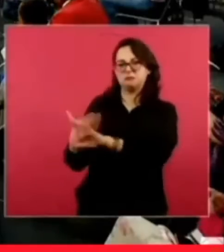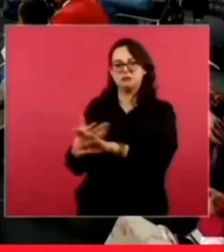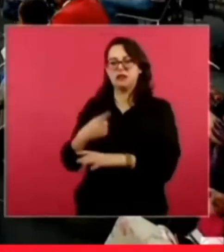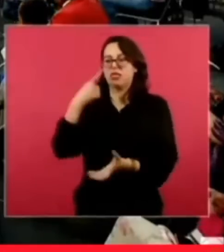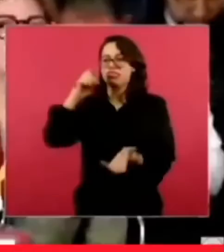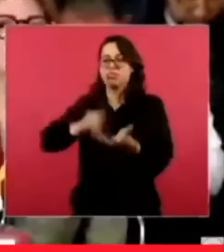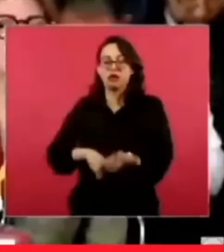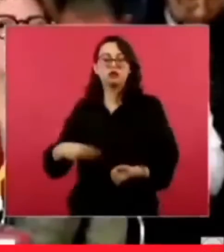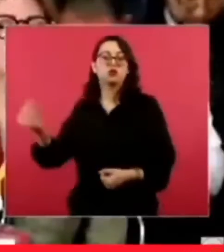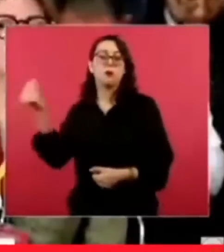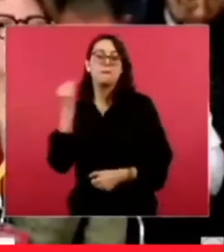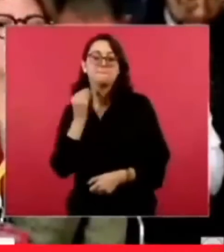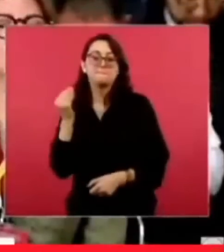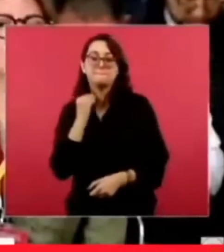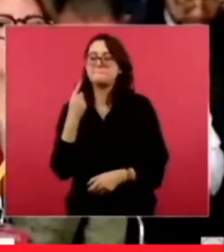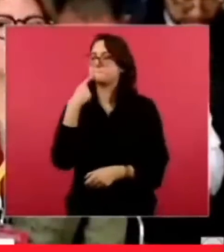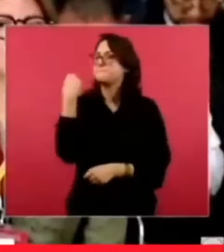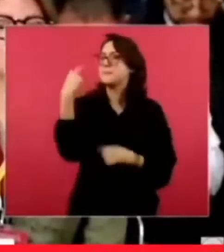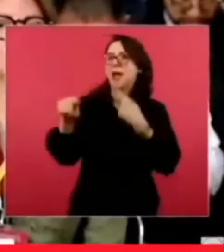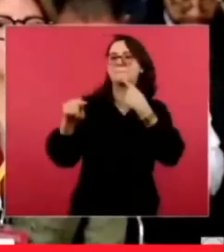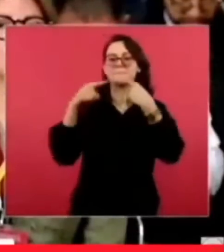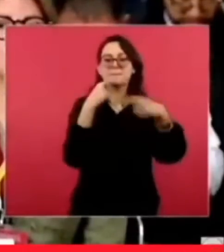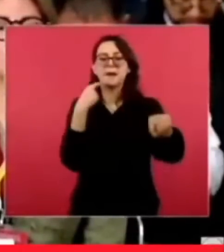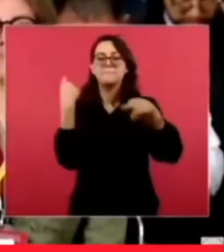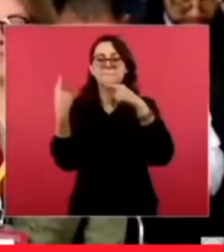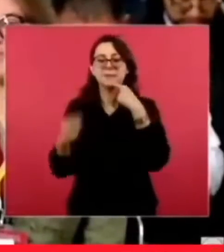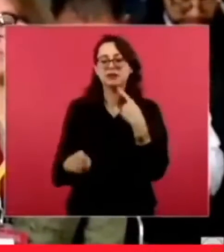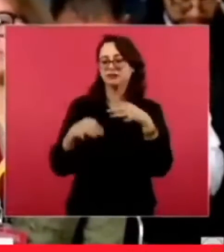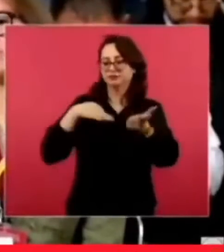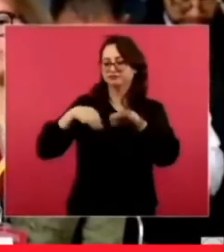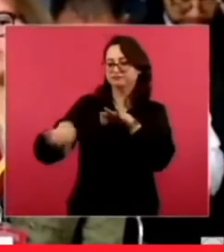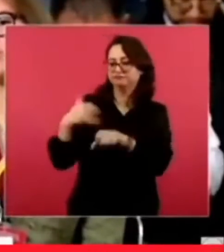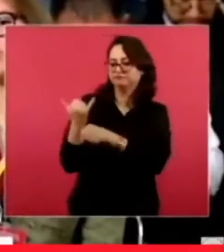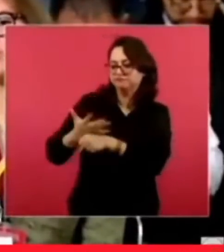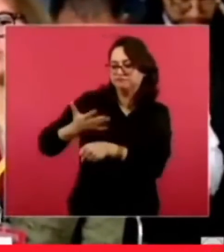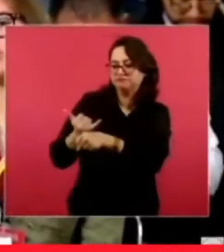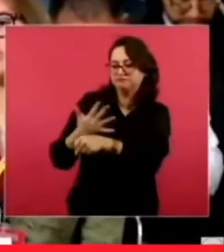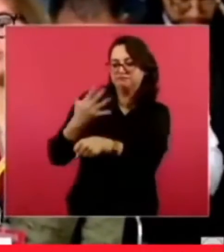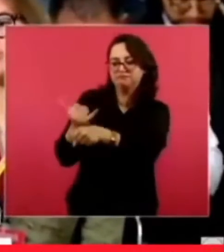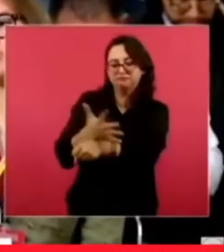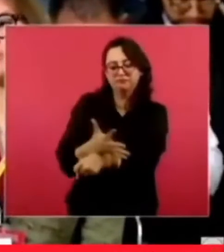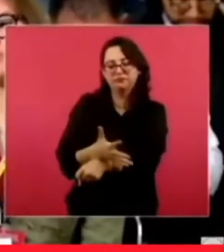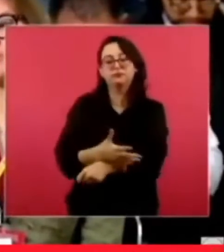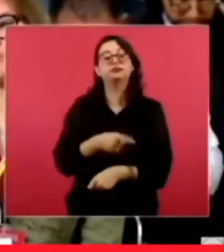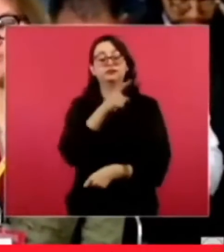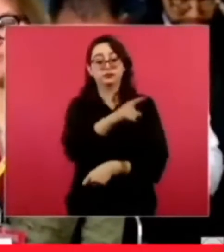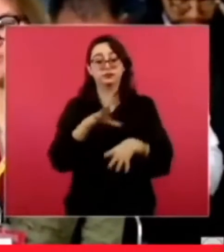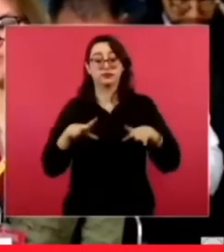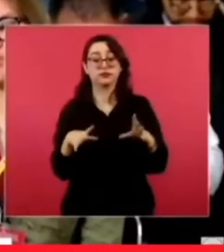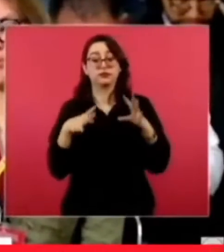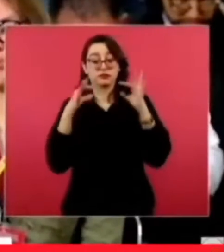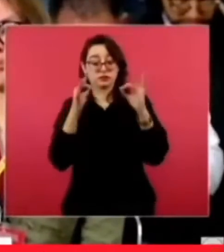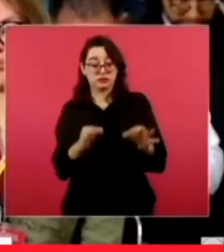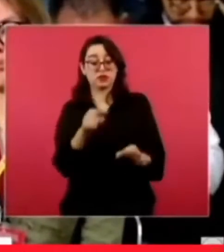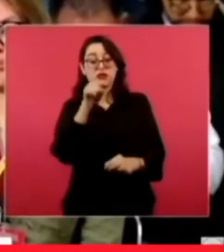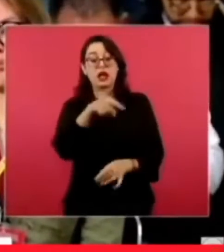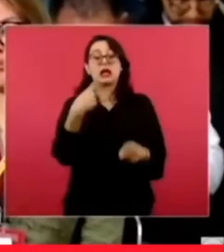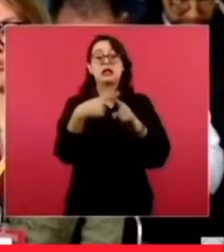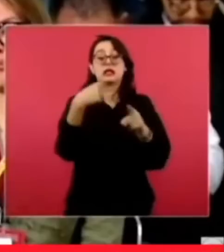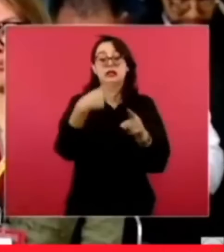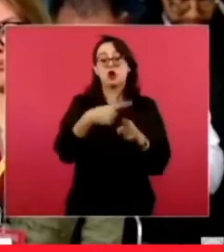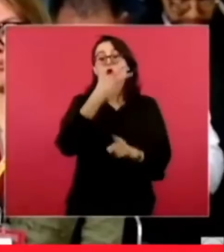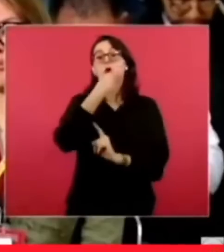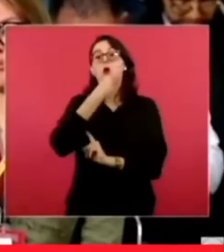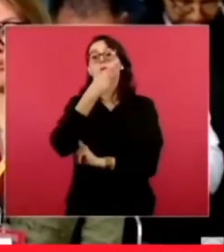esa asociación civil, que no hay que olvidarlo, fundó el ahora líder del PRI, PAN y